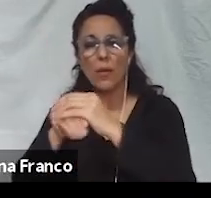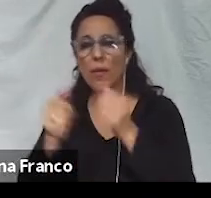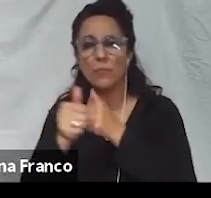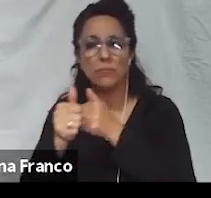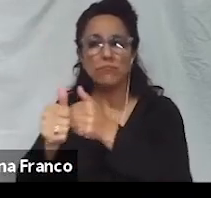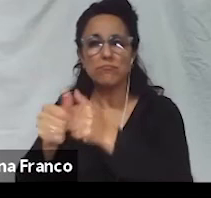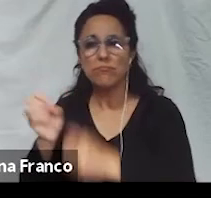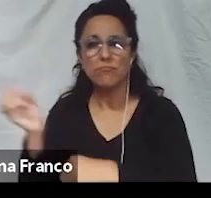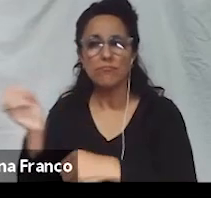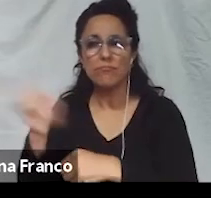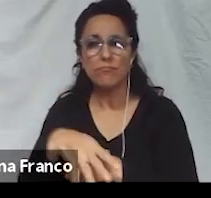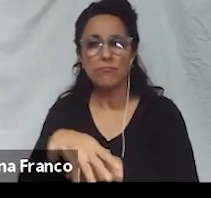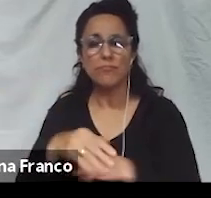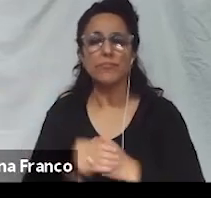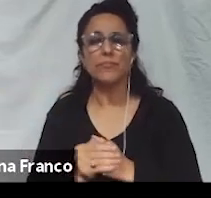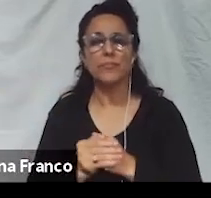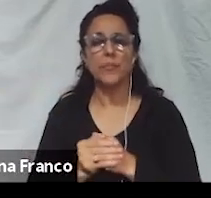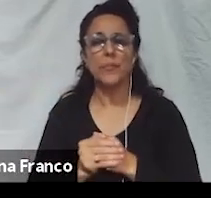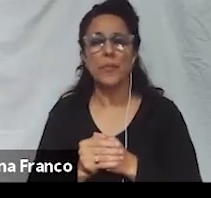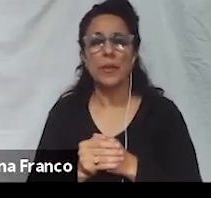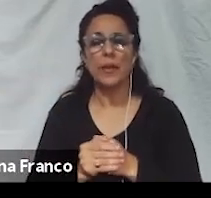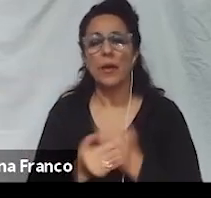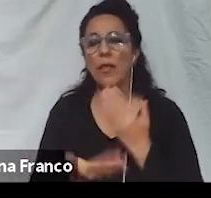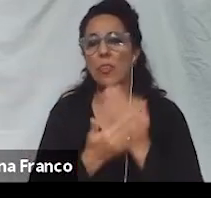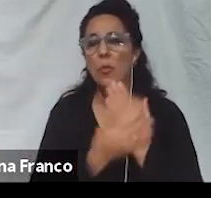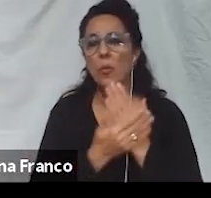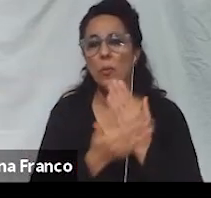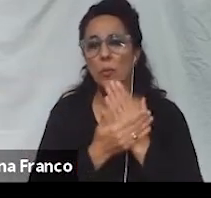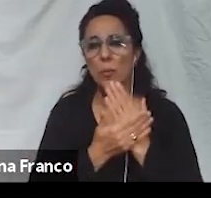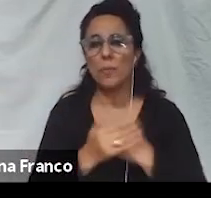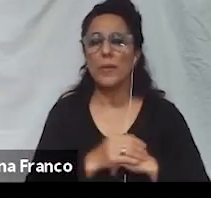en el sitio. Puede ser otro tipo de documentación de respaldo.